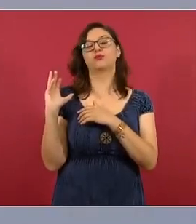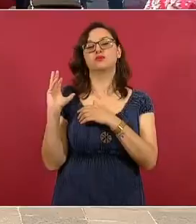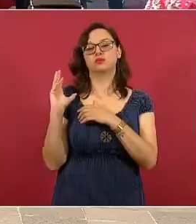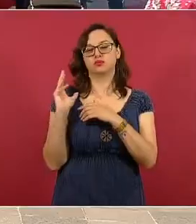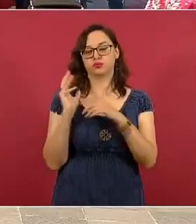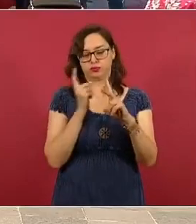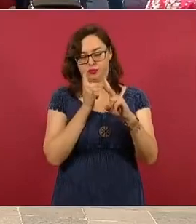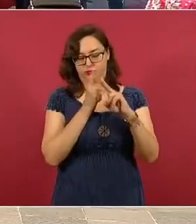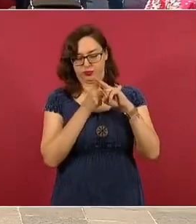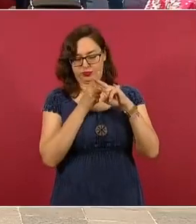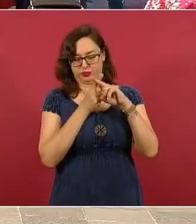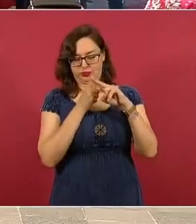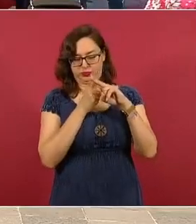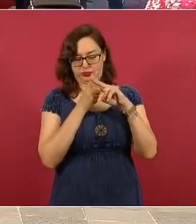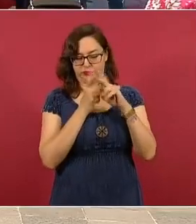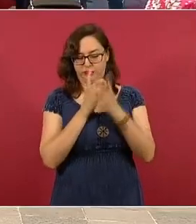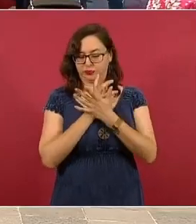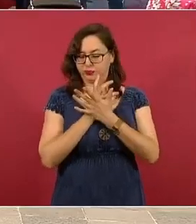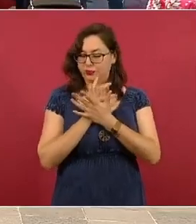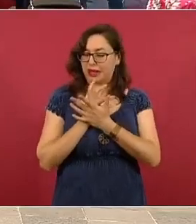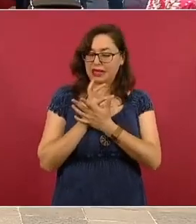avalúo oficial,